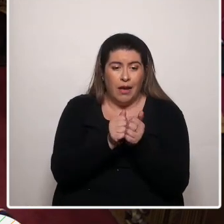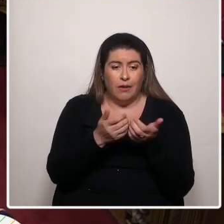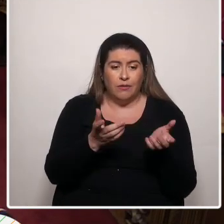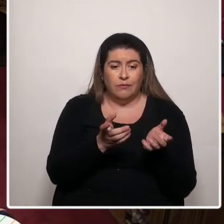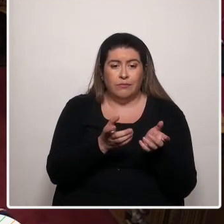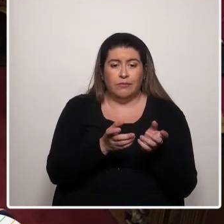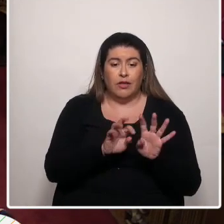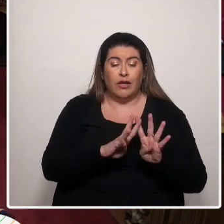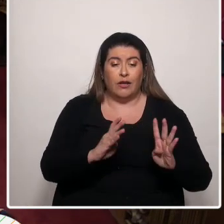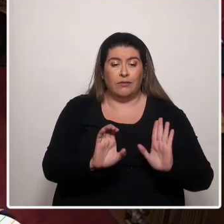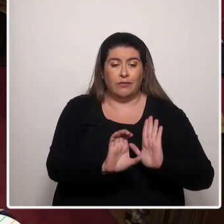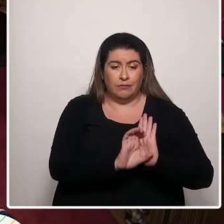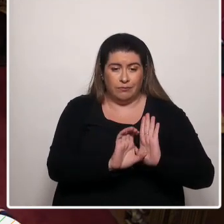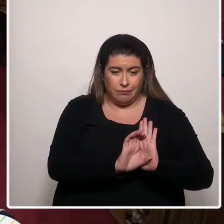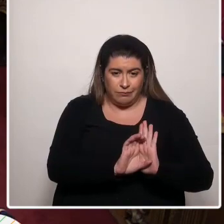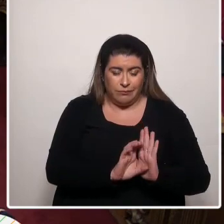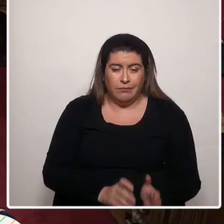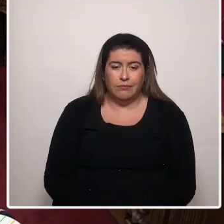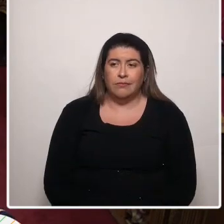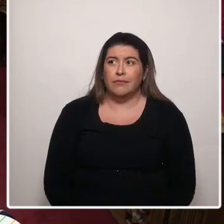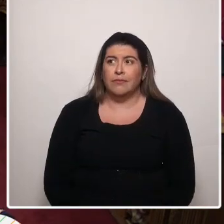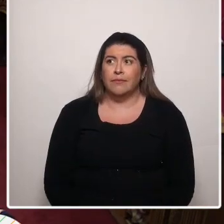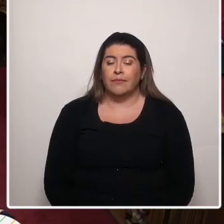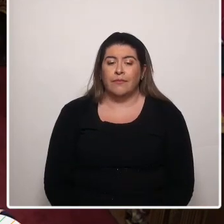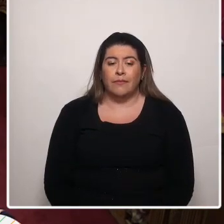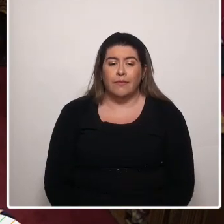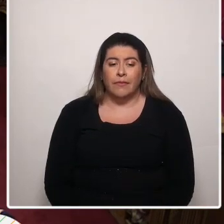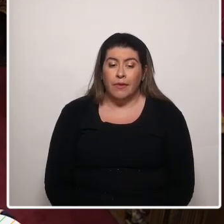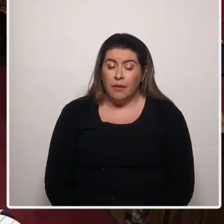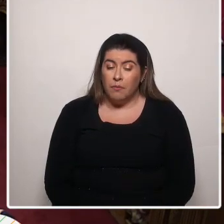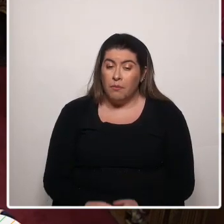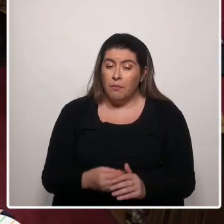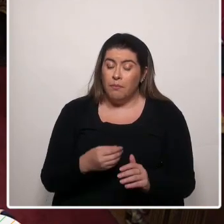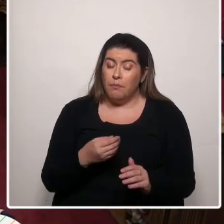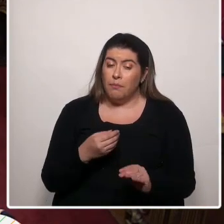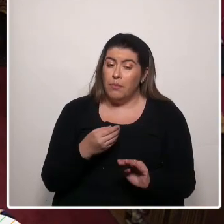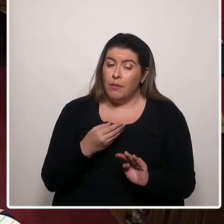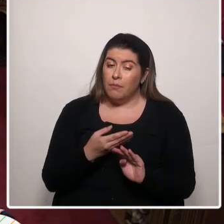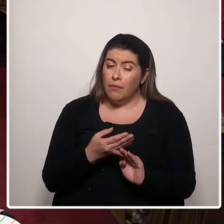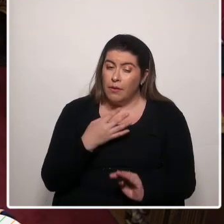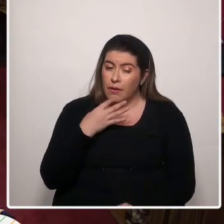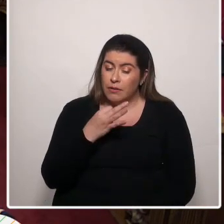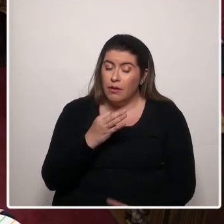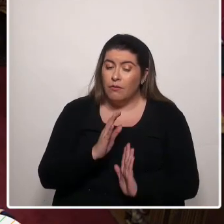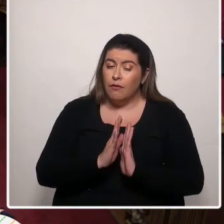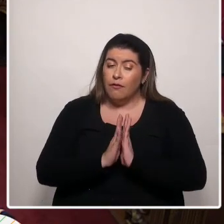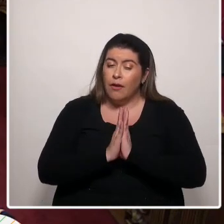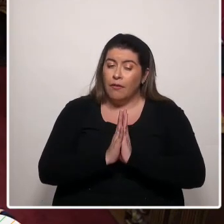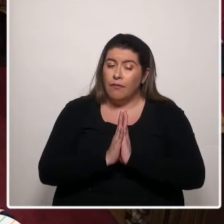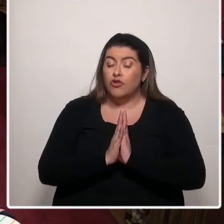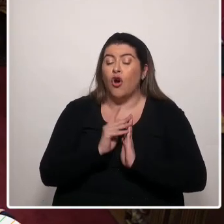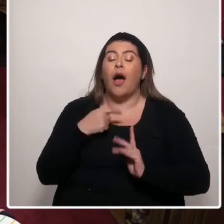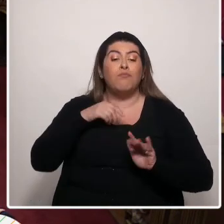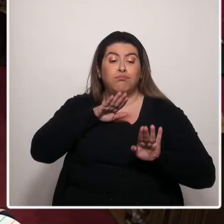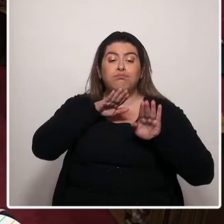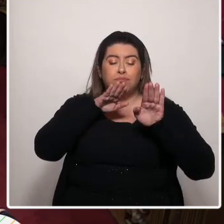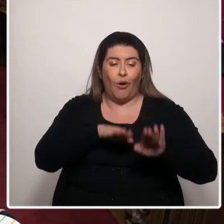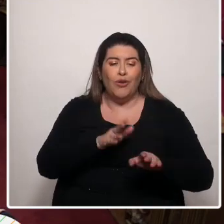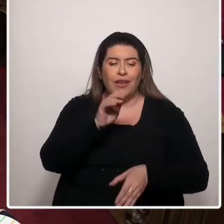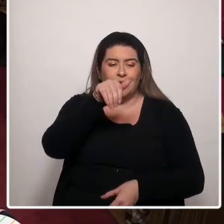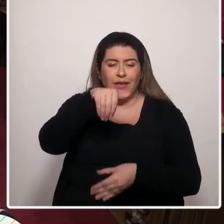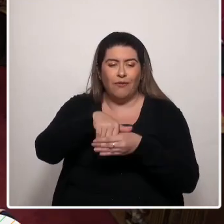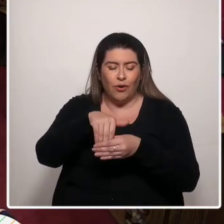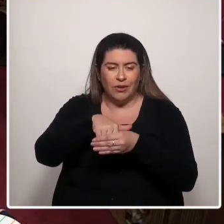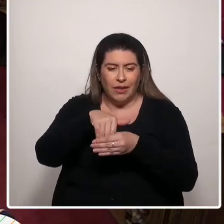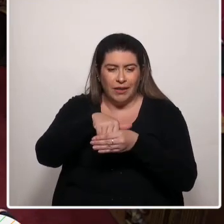mujeres convencionales. Primero, yo creo que estoy a favor de que se vote por hombre y por mujer. Creo que